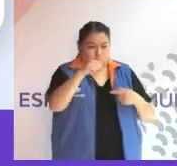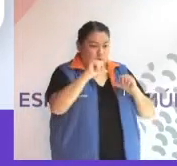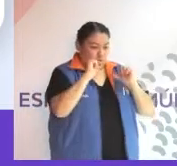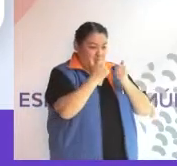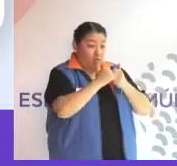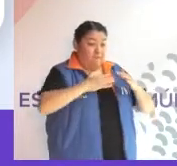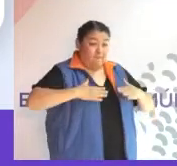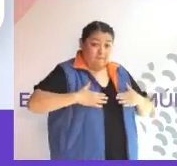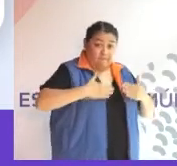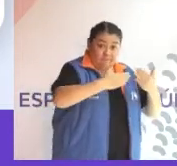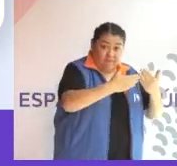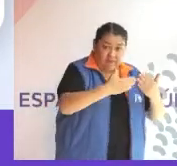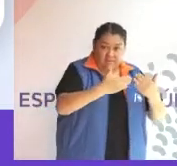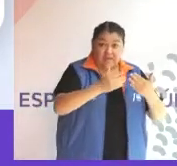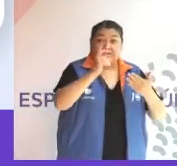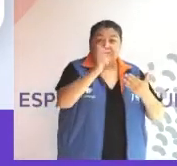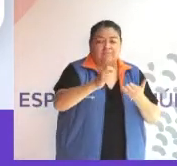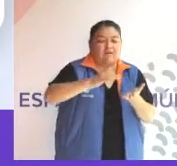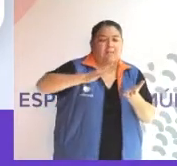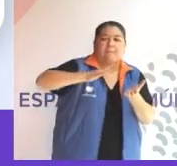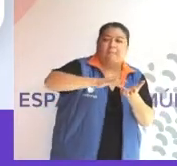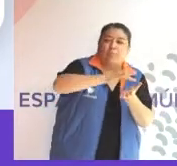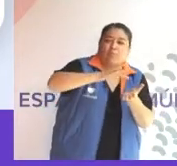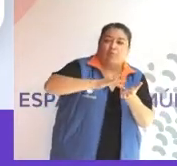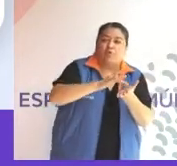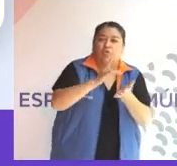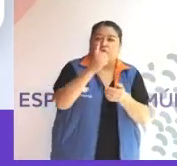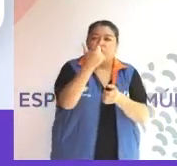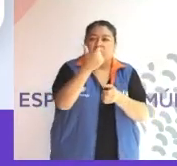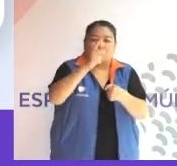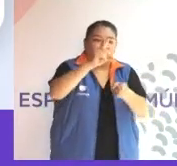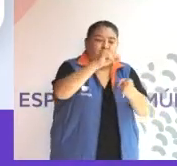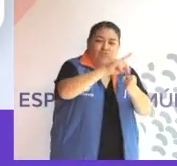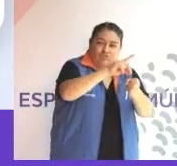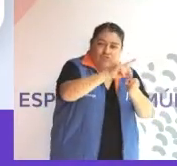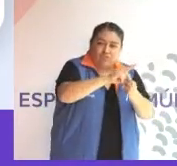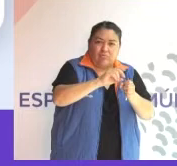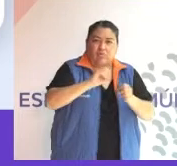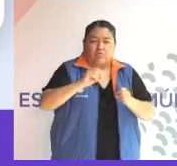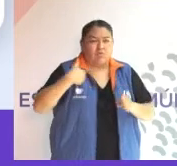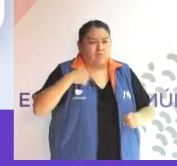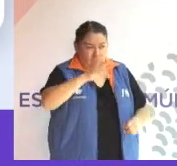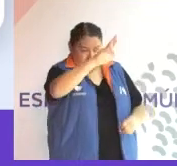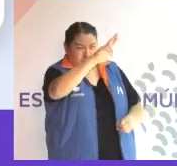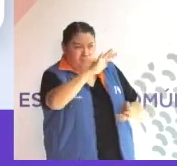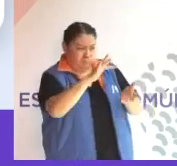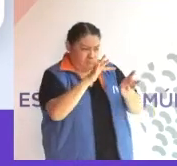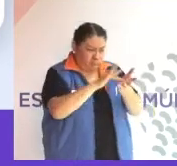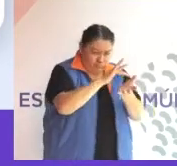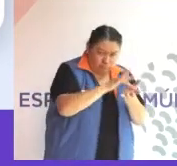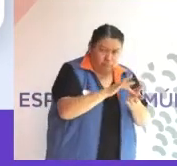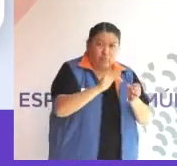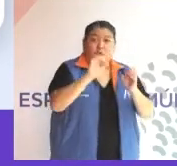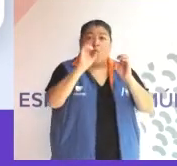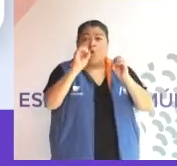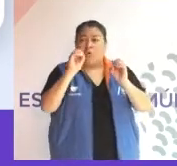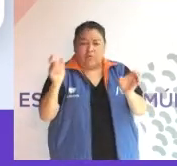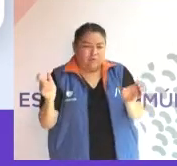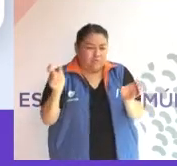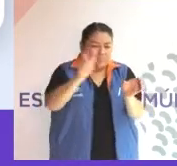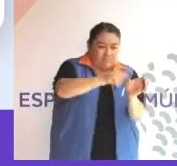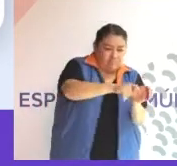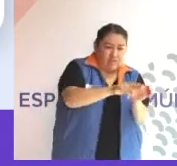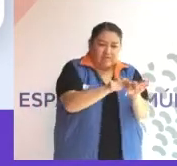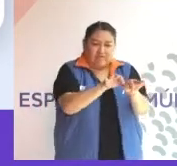probable que donen dinero, es más probable que quieran ser voluntarios o incluso que quieran trabajar